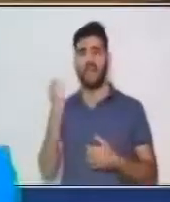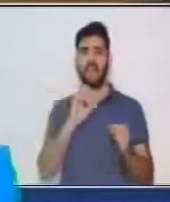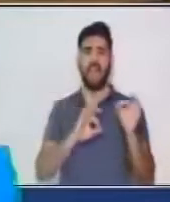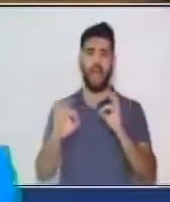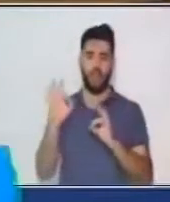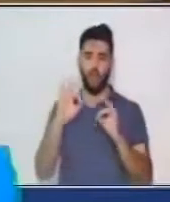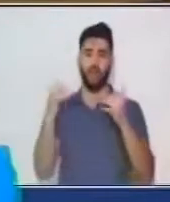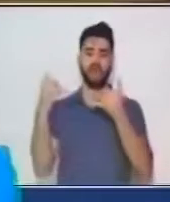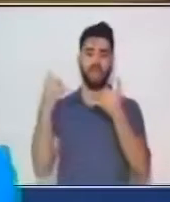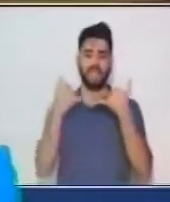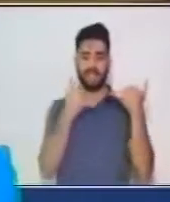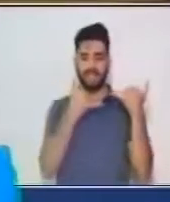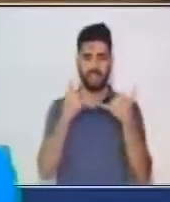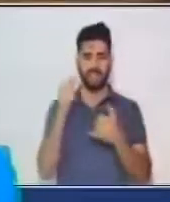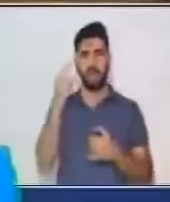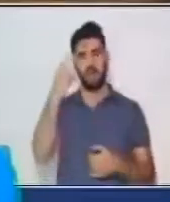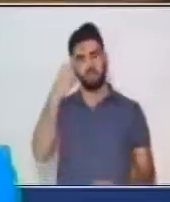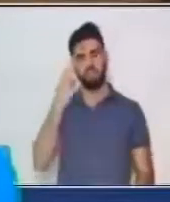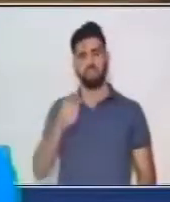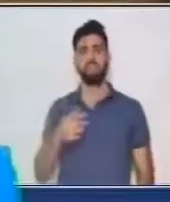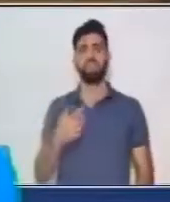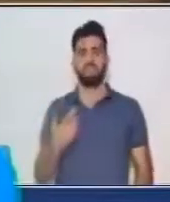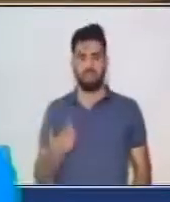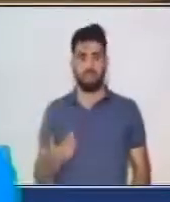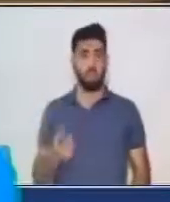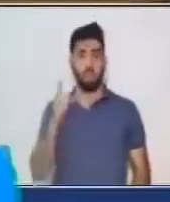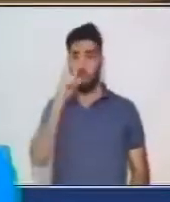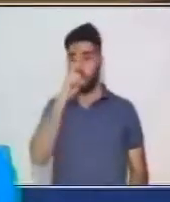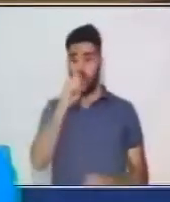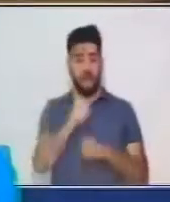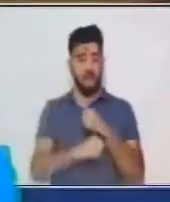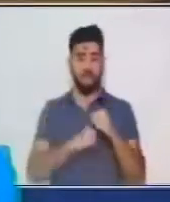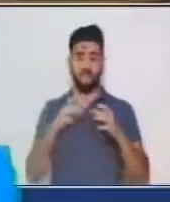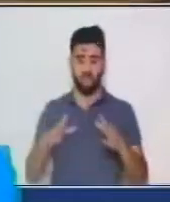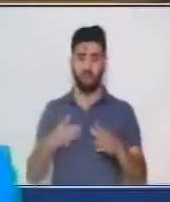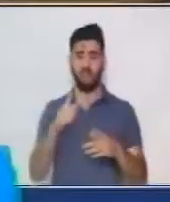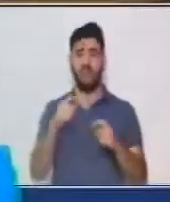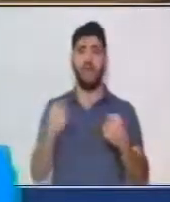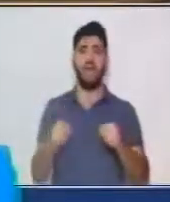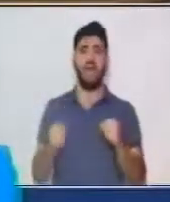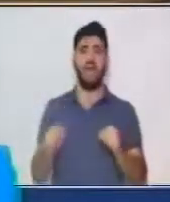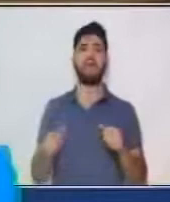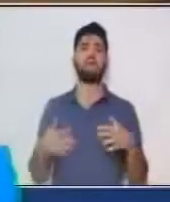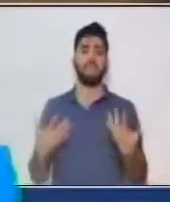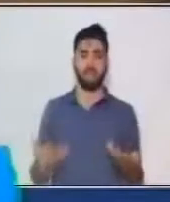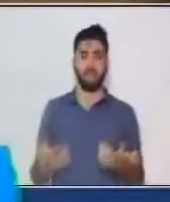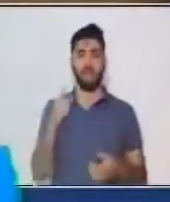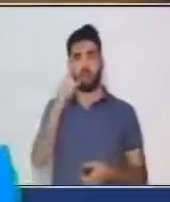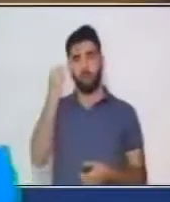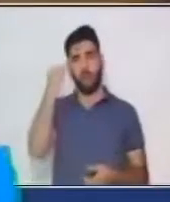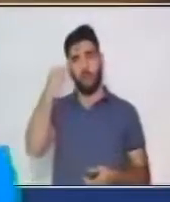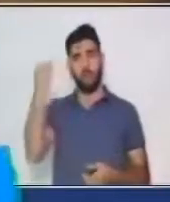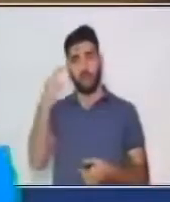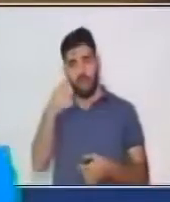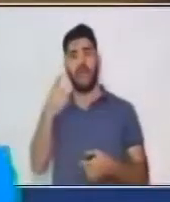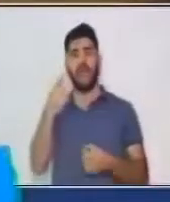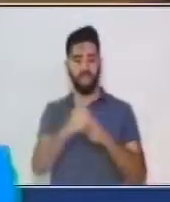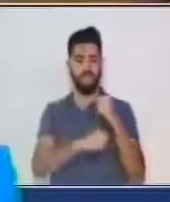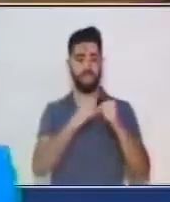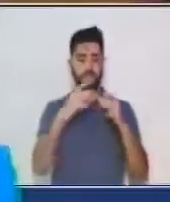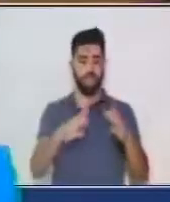¿Qué otras frutas encontraste en casa? Si no tienes ninguna fruta, entonces, ¿qué vas a hacer? Imagínate la fruta que más te